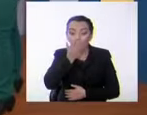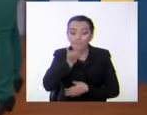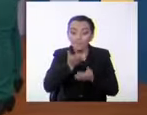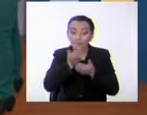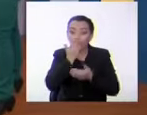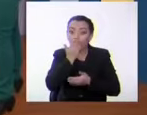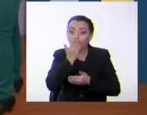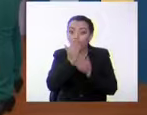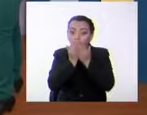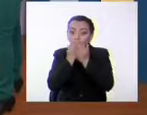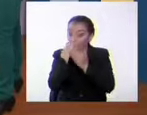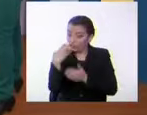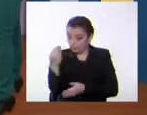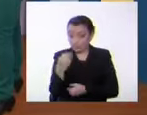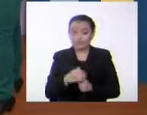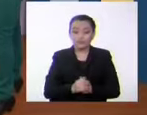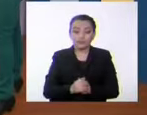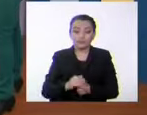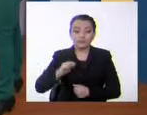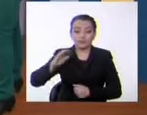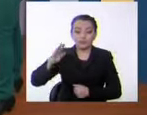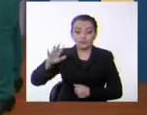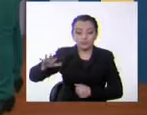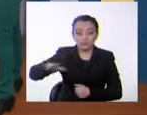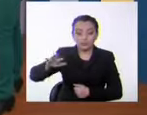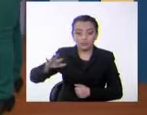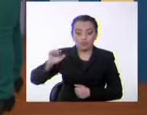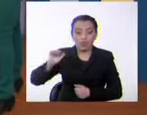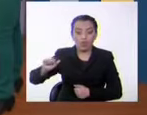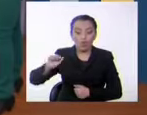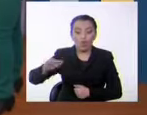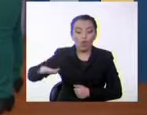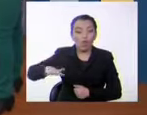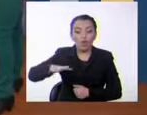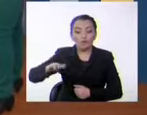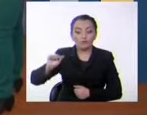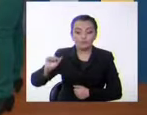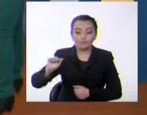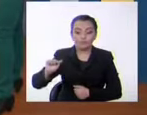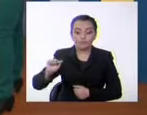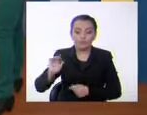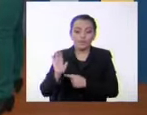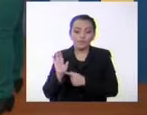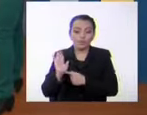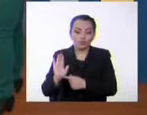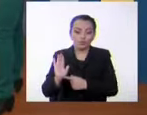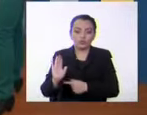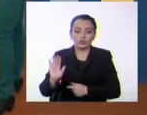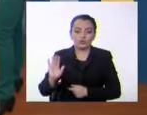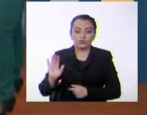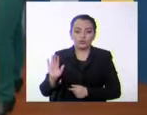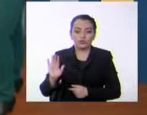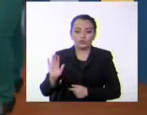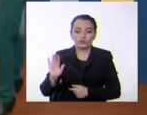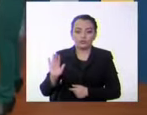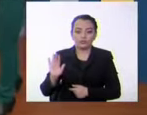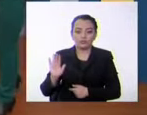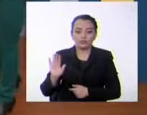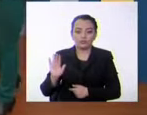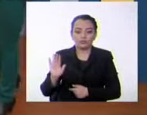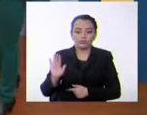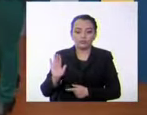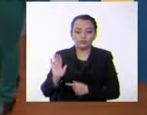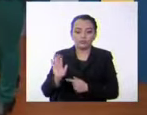a Acazutla o Acaxual, ¿verdad? Te voy a mostrar unas imágenes